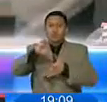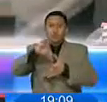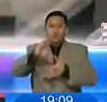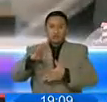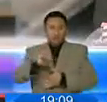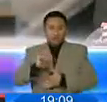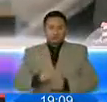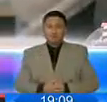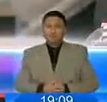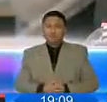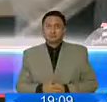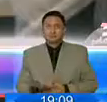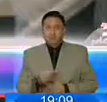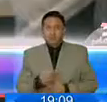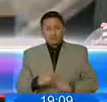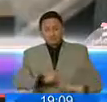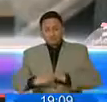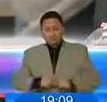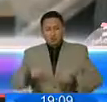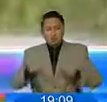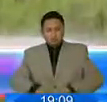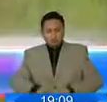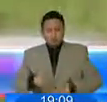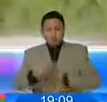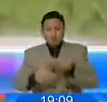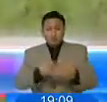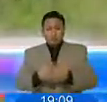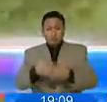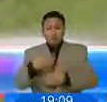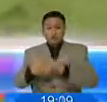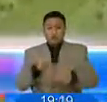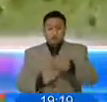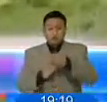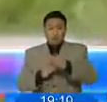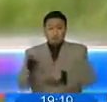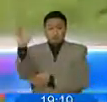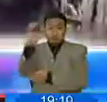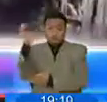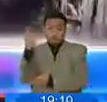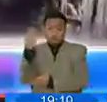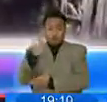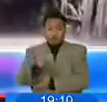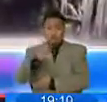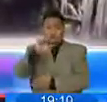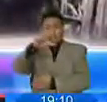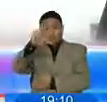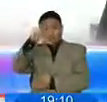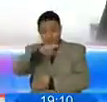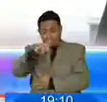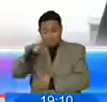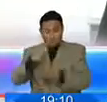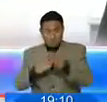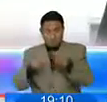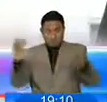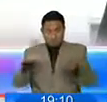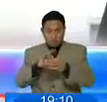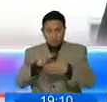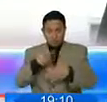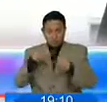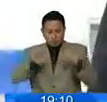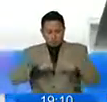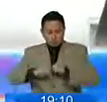aseguró que encaminará sus esfuerzos para ser un facilitador en el proceso de paz entre Colombia y el ELN. Regreso a